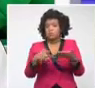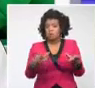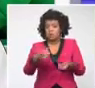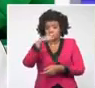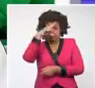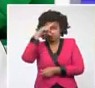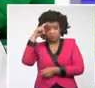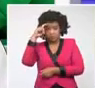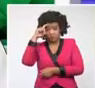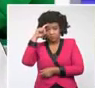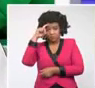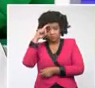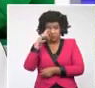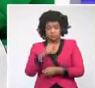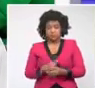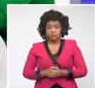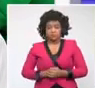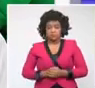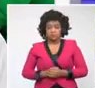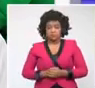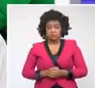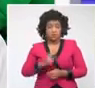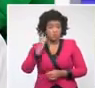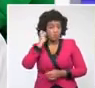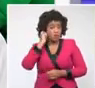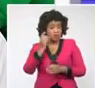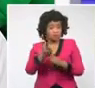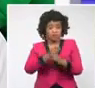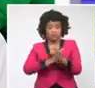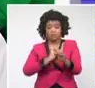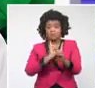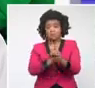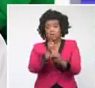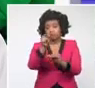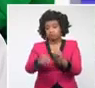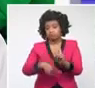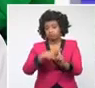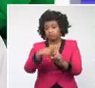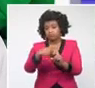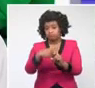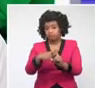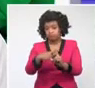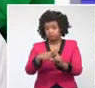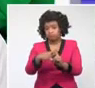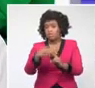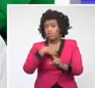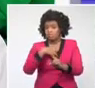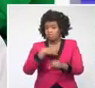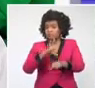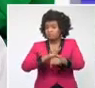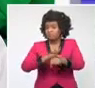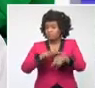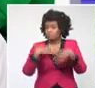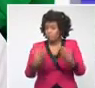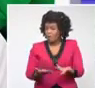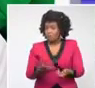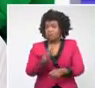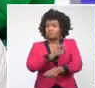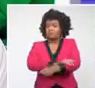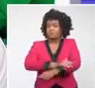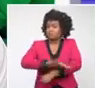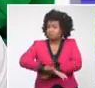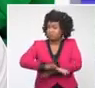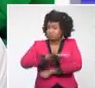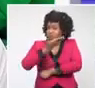Espíritus, contacto de un caso positivo, con antecedentes de hipertensión arterial,